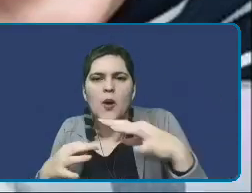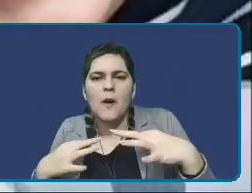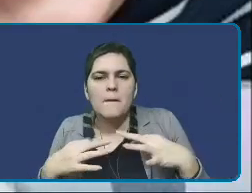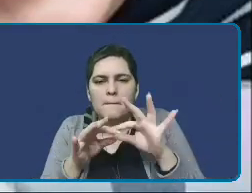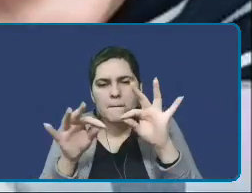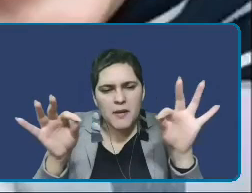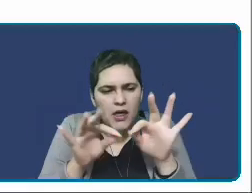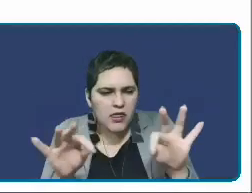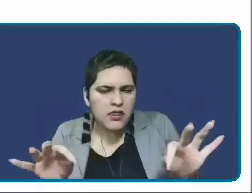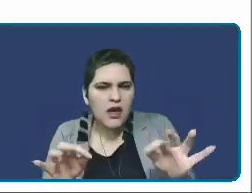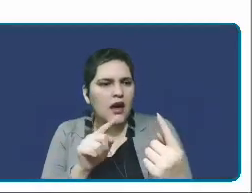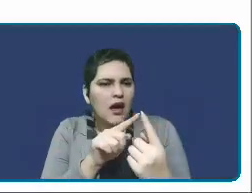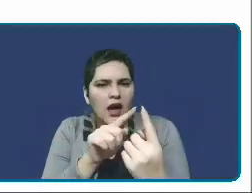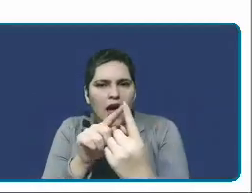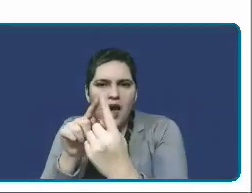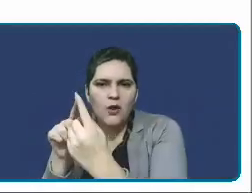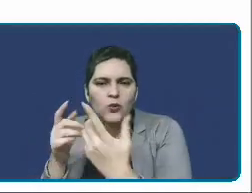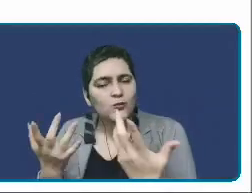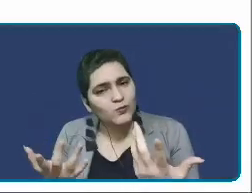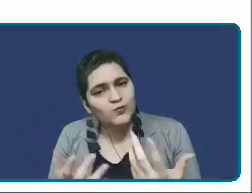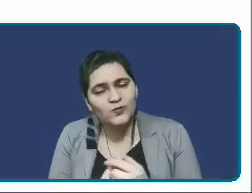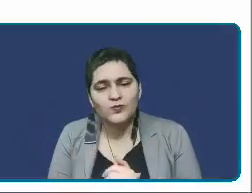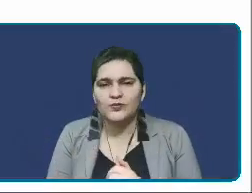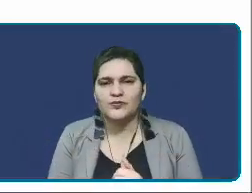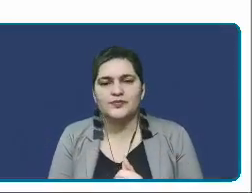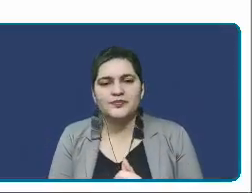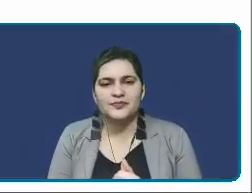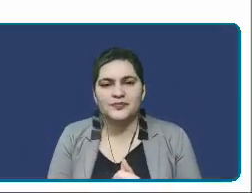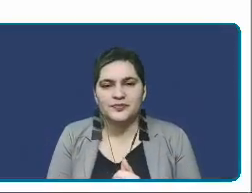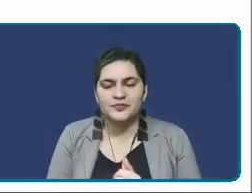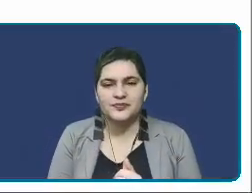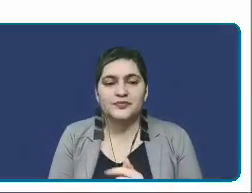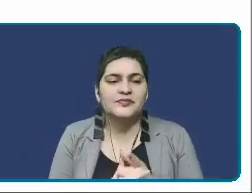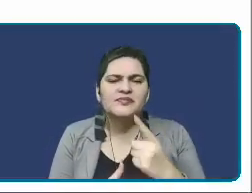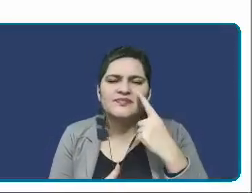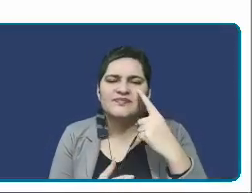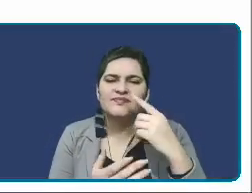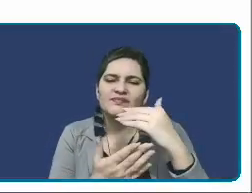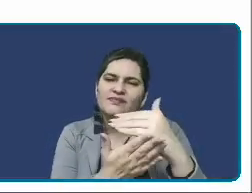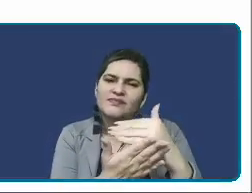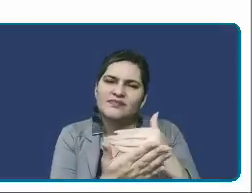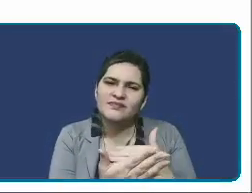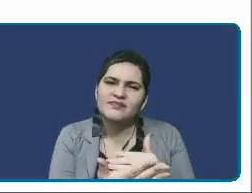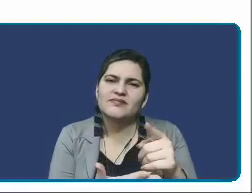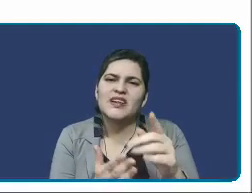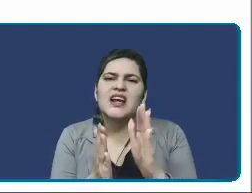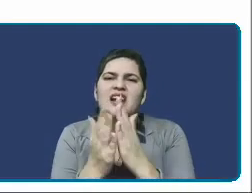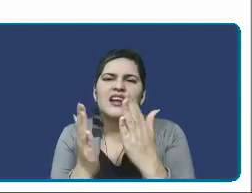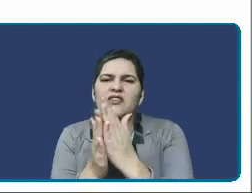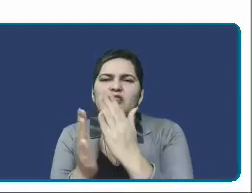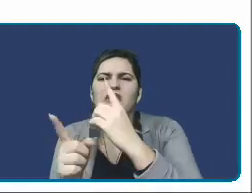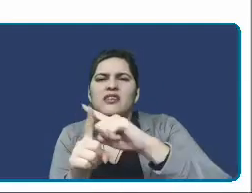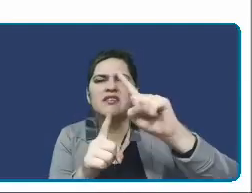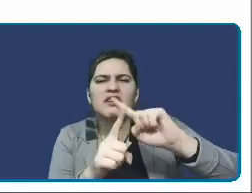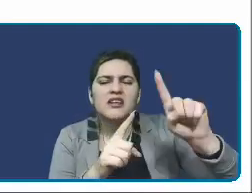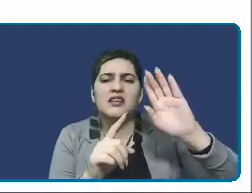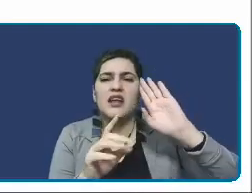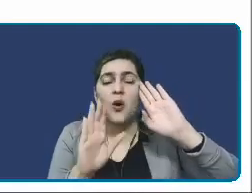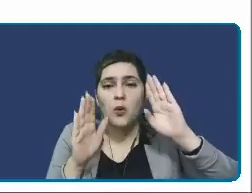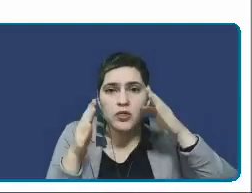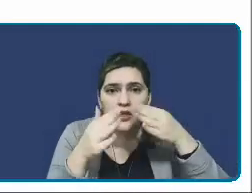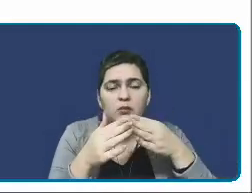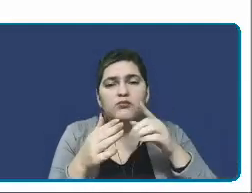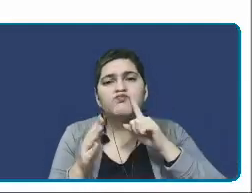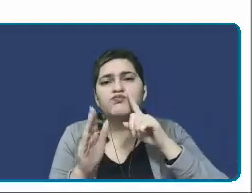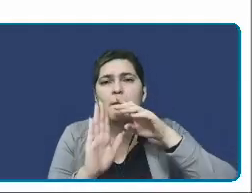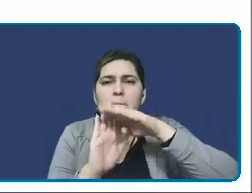individual. Entonces, ¿qué dice la literatura respecto a autismo y déficits nutricionales? ¿Cómo, dónde yo voy